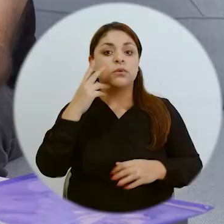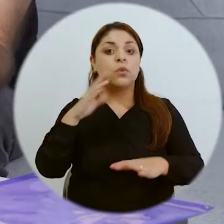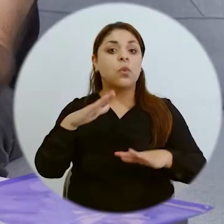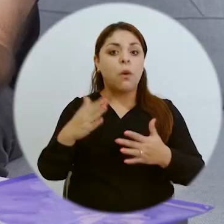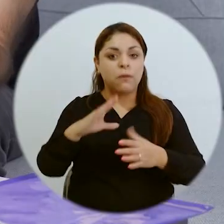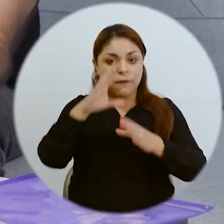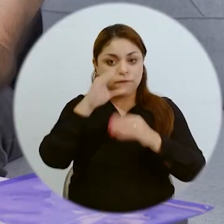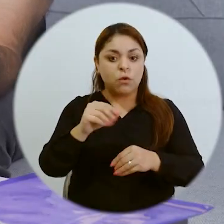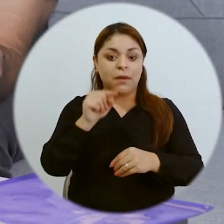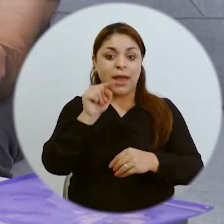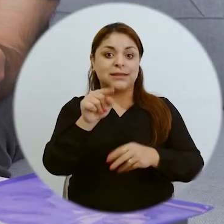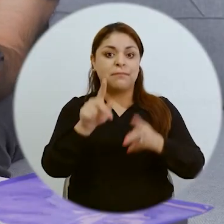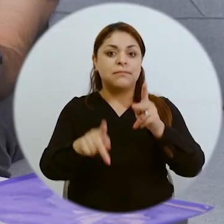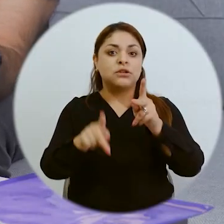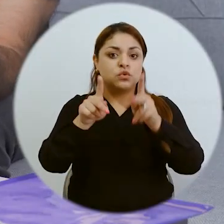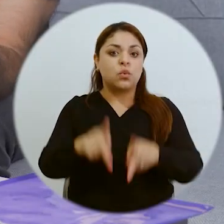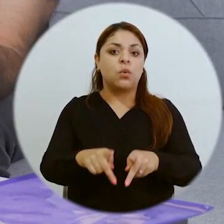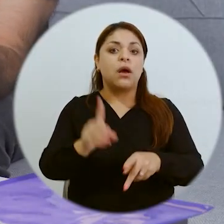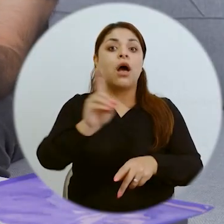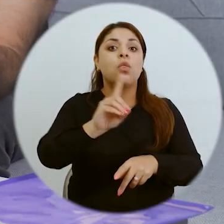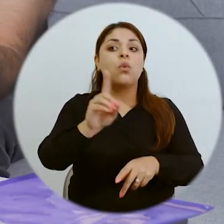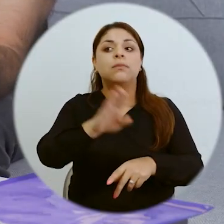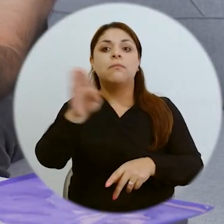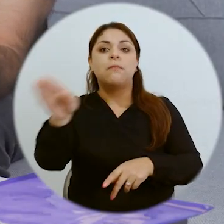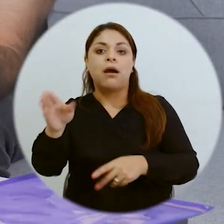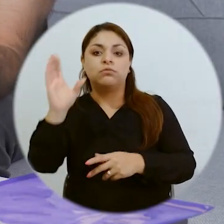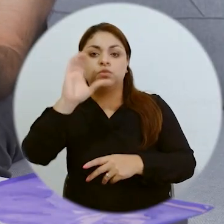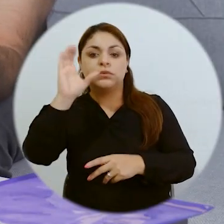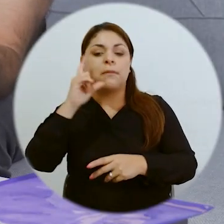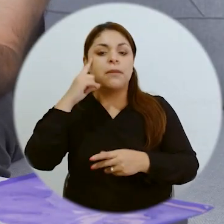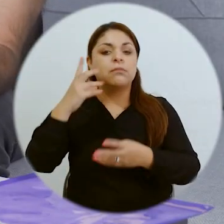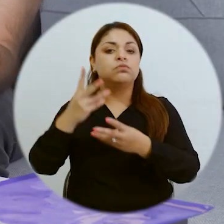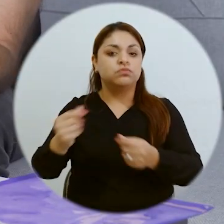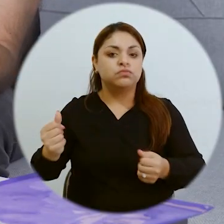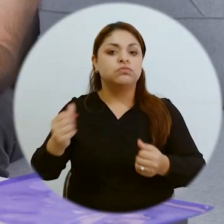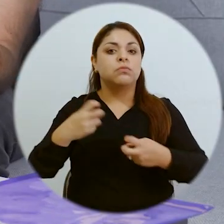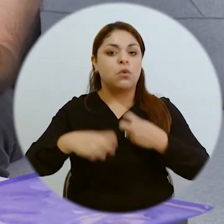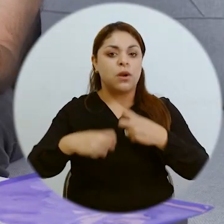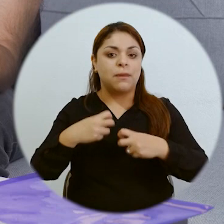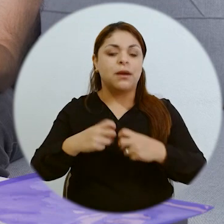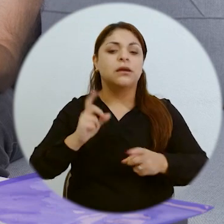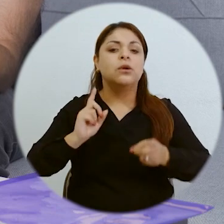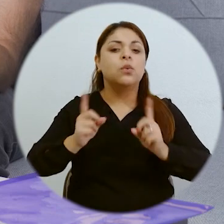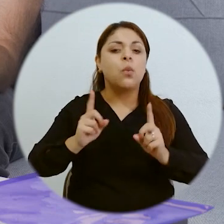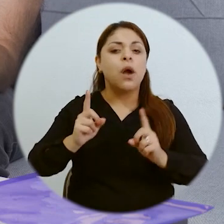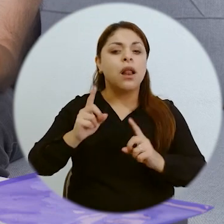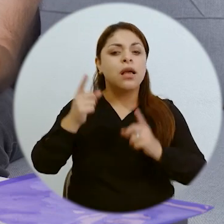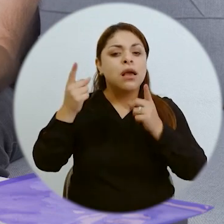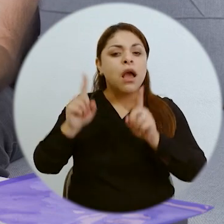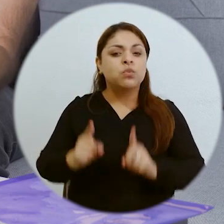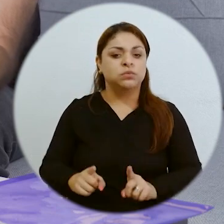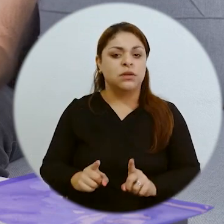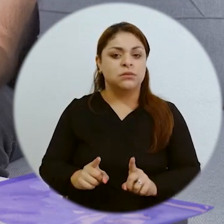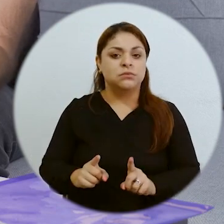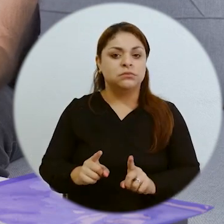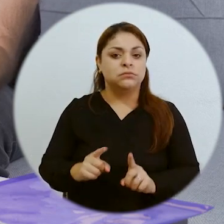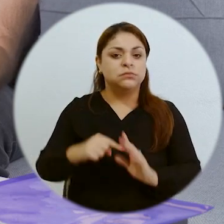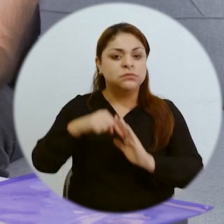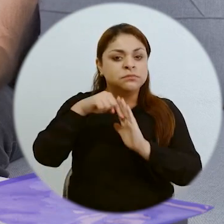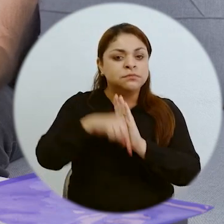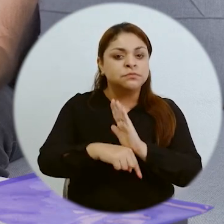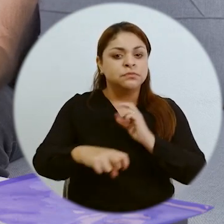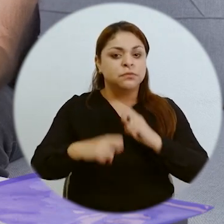problemas cardíacos, tiene que estudiar cardiología para que se cure. Eso no es solución. Lo que